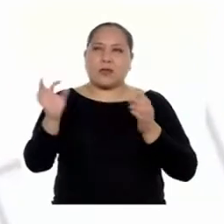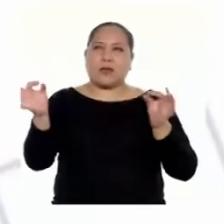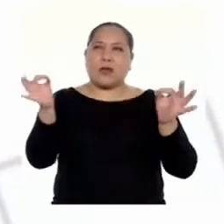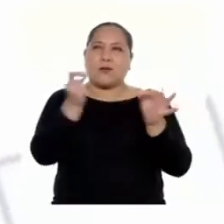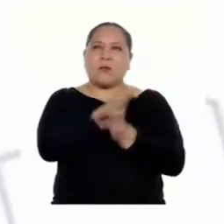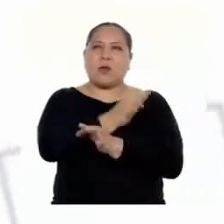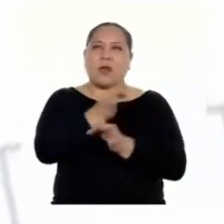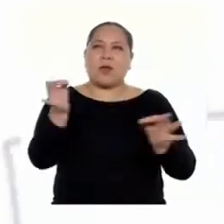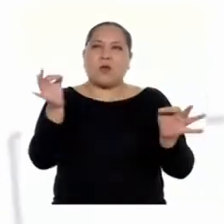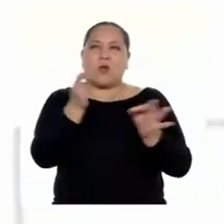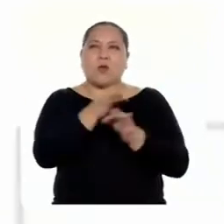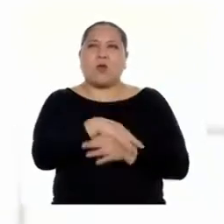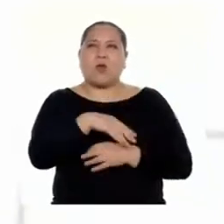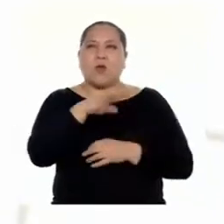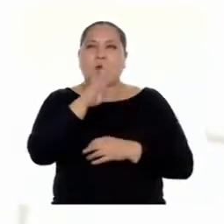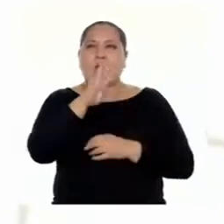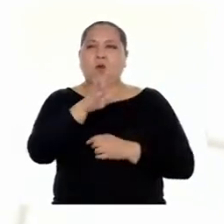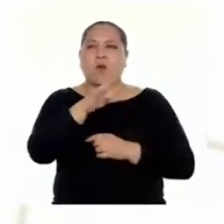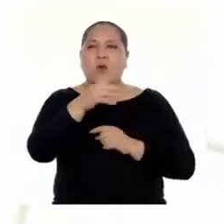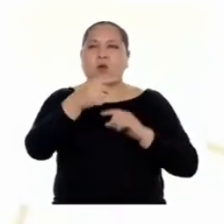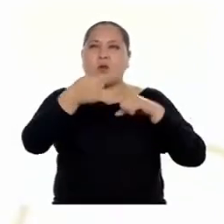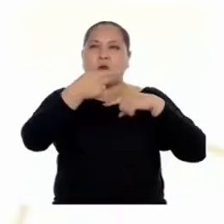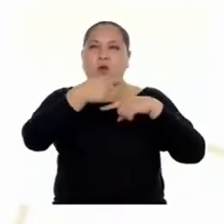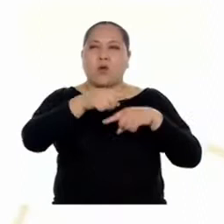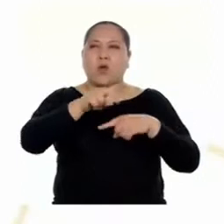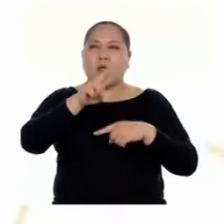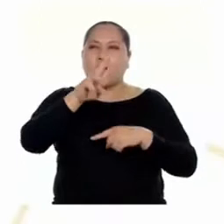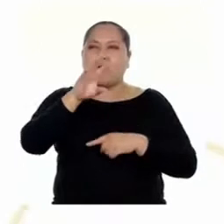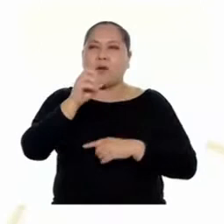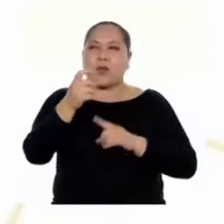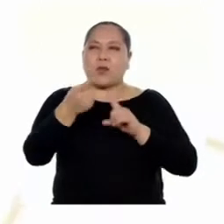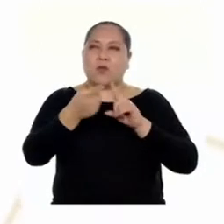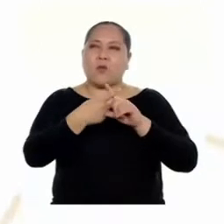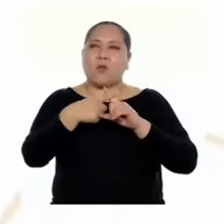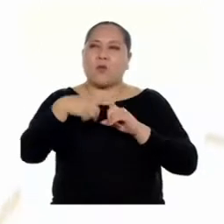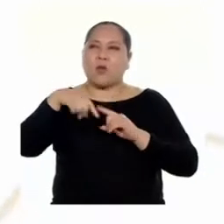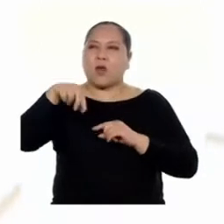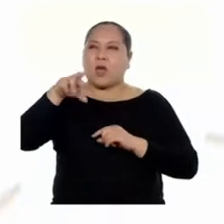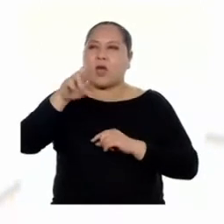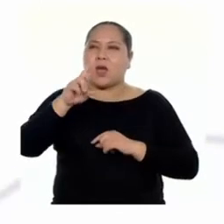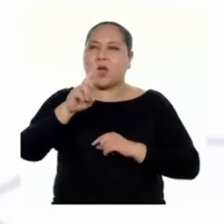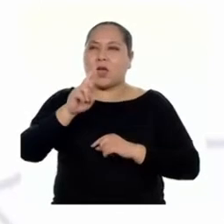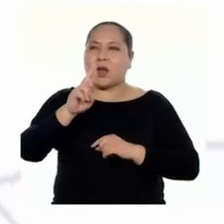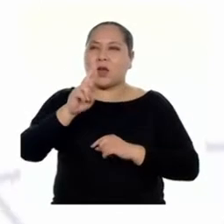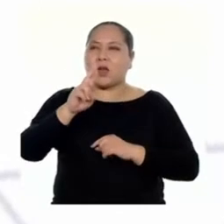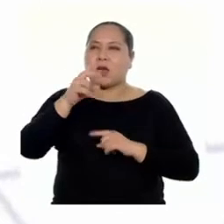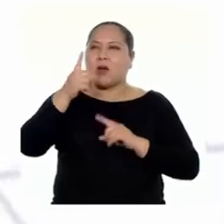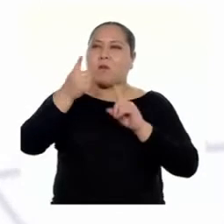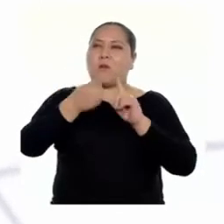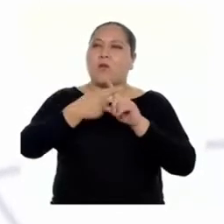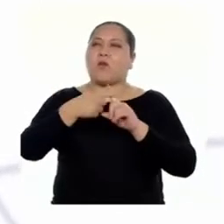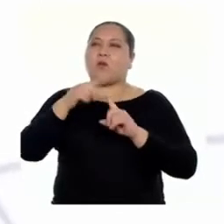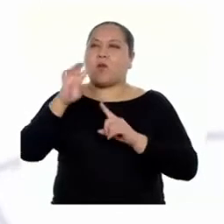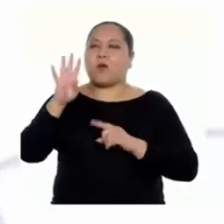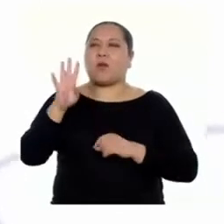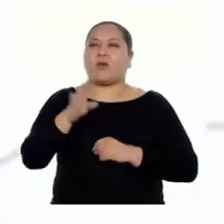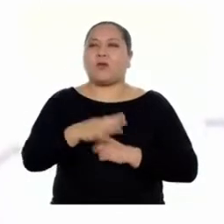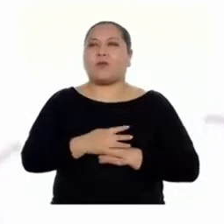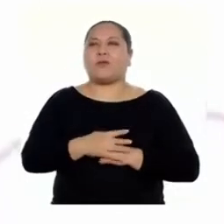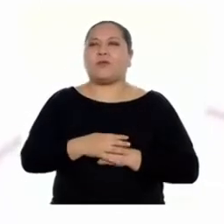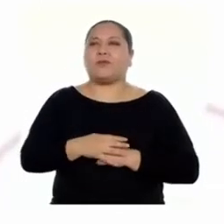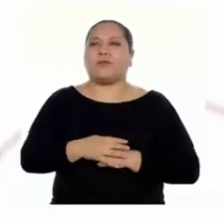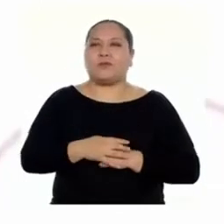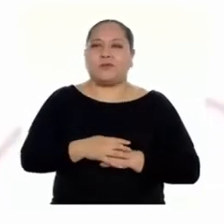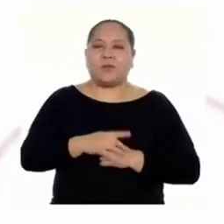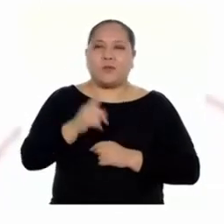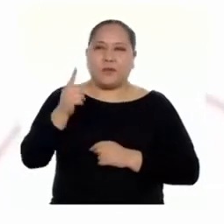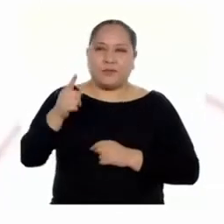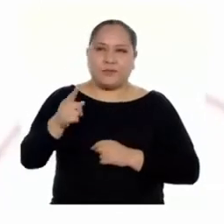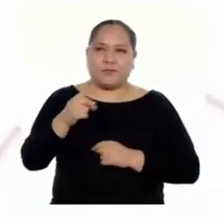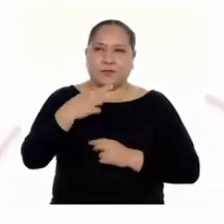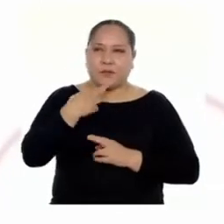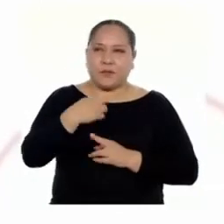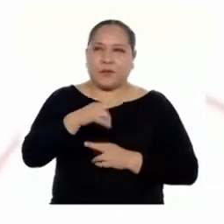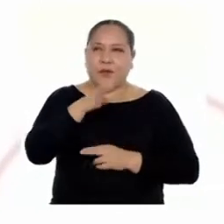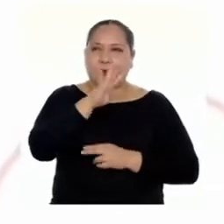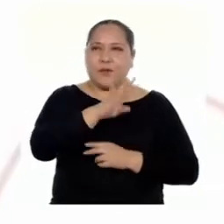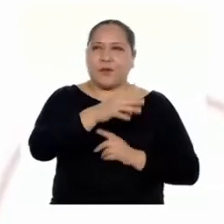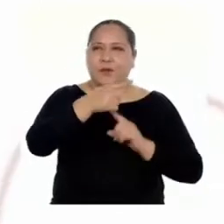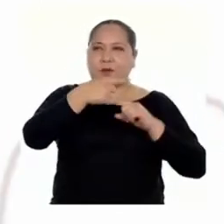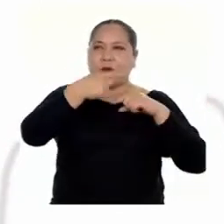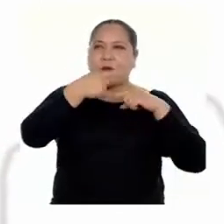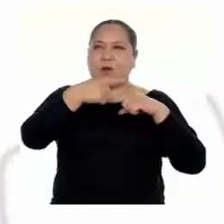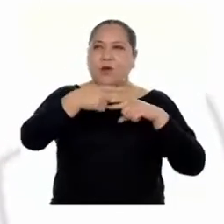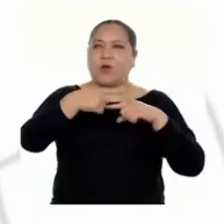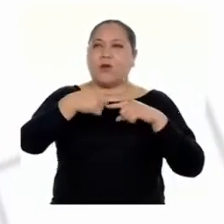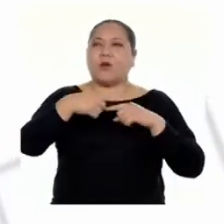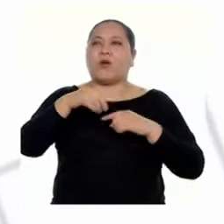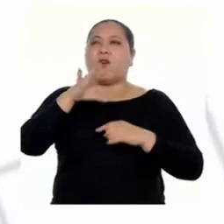los valores tenemos 4 igual a 20 por la tasa de interés R por 4. Por lo que tendríamos que 4